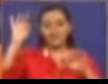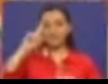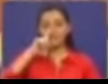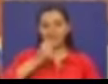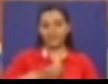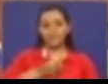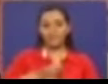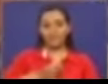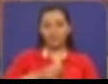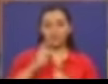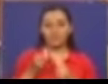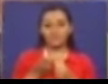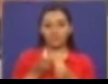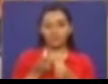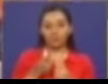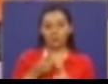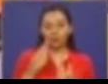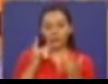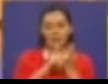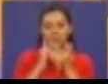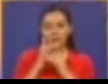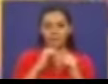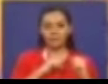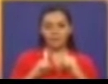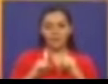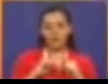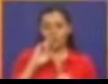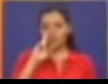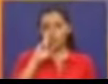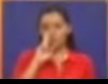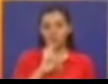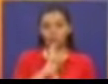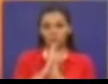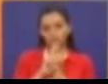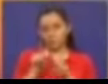segundo trimestre. Veamos algunos resultados.